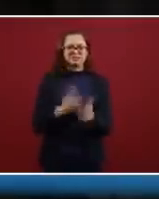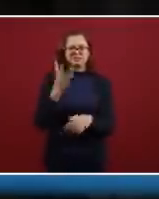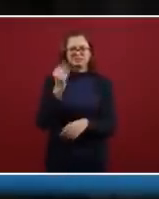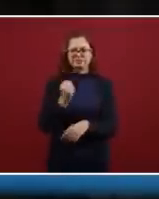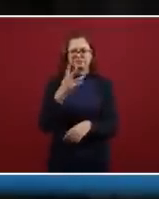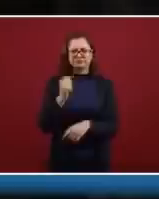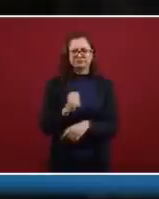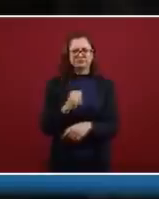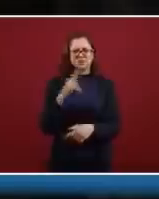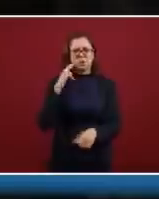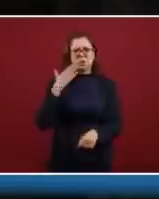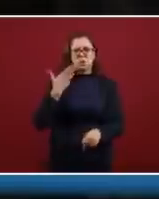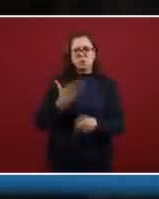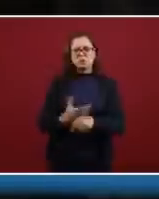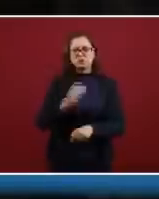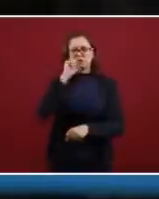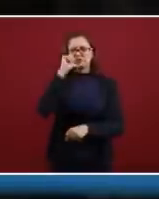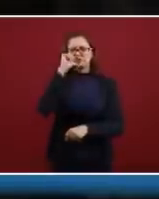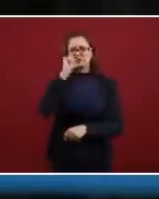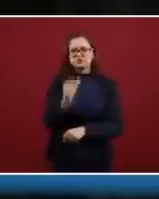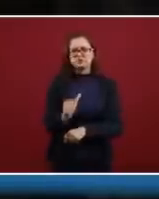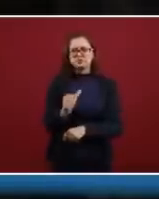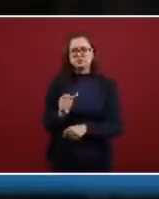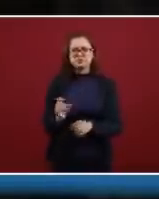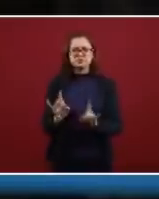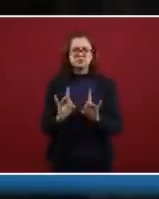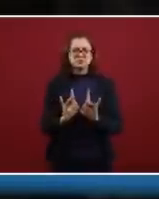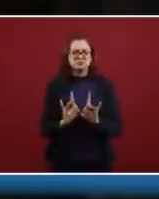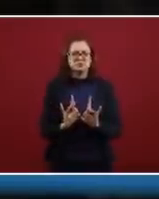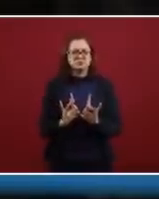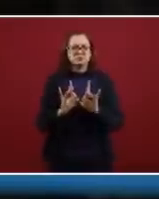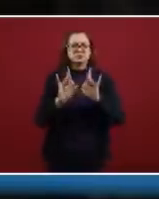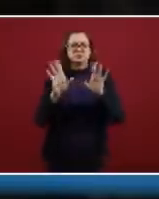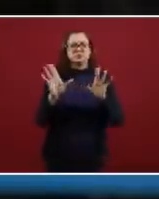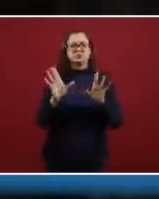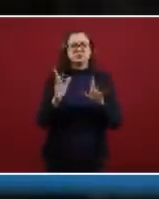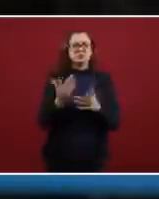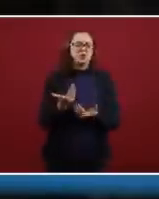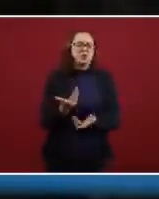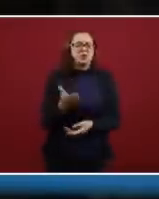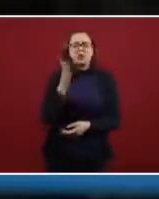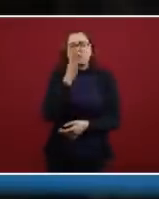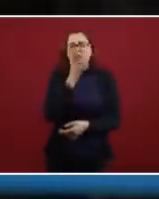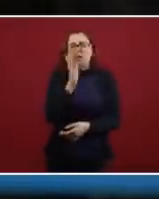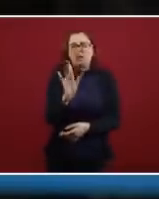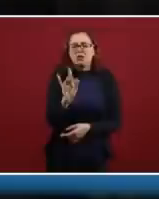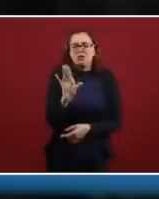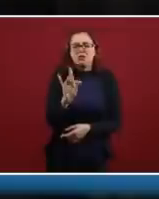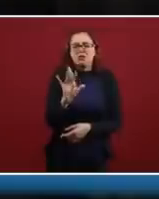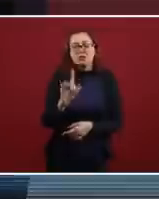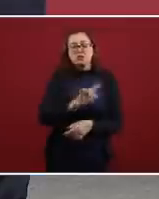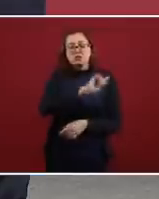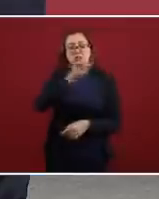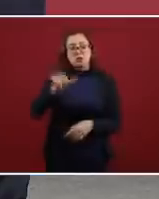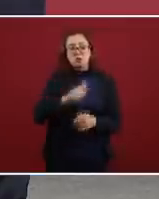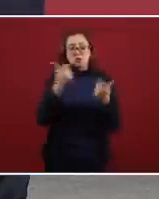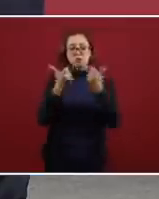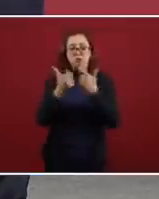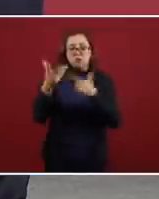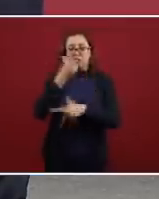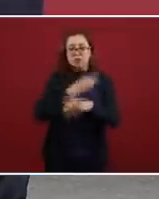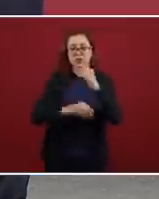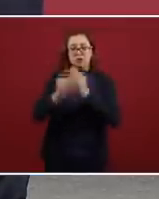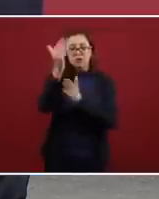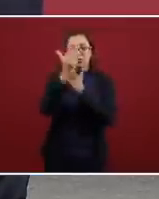dijeron que ese era un catarrito y la economía bajó de creció al 6.3